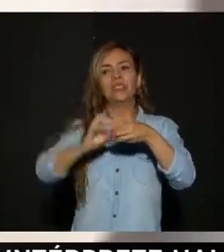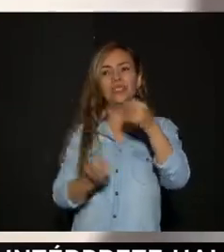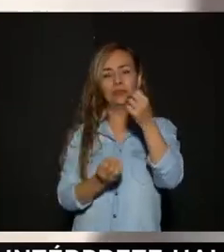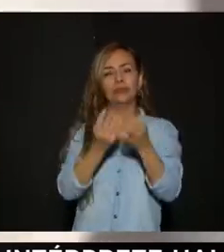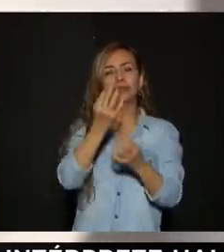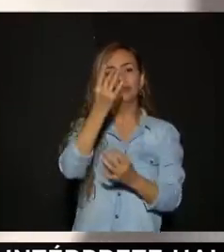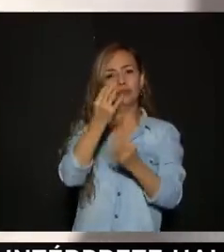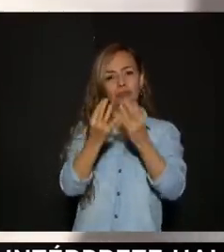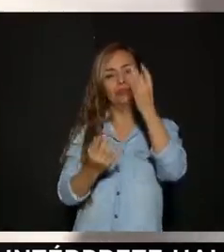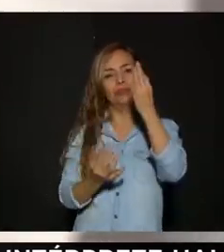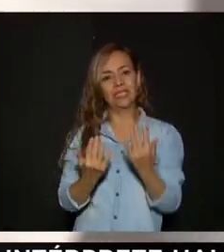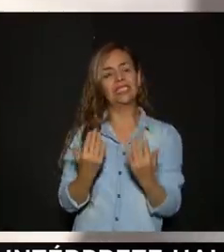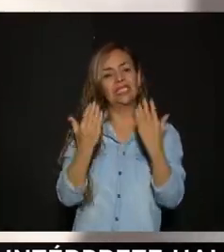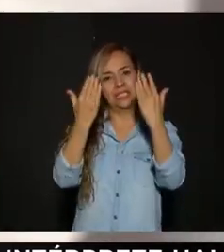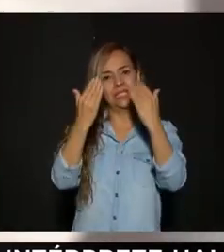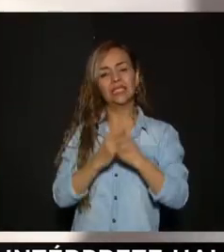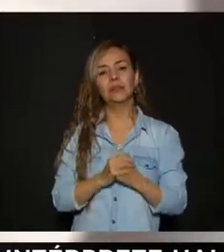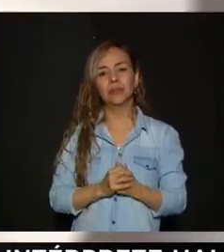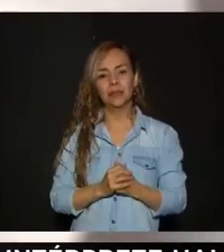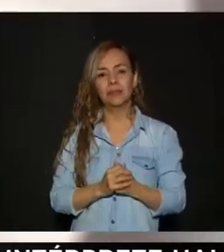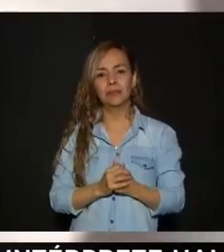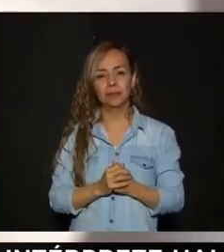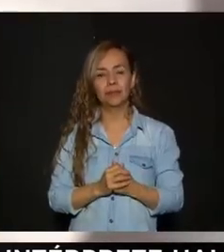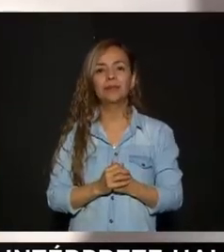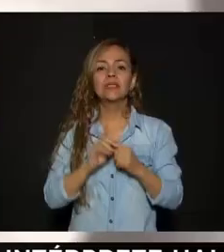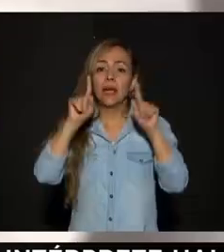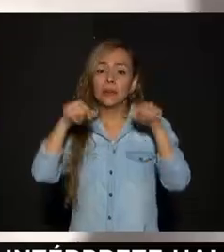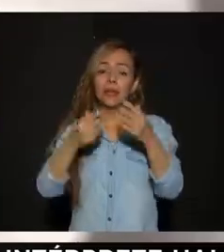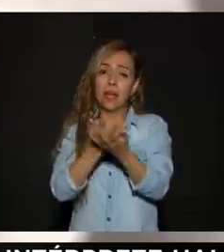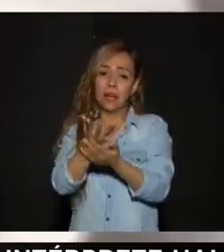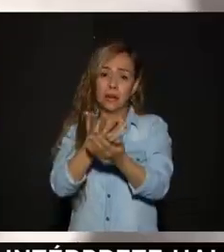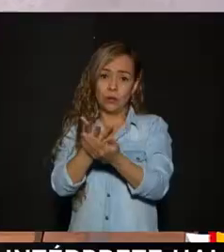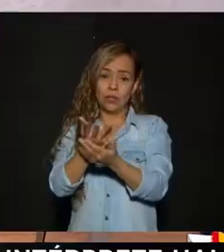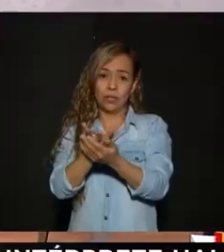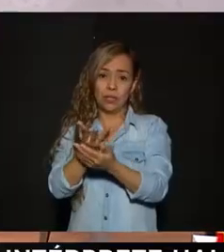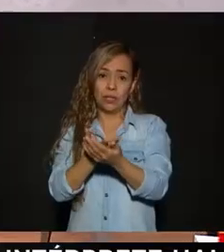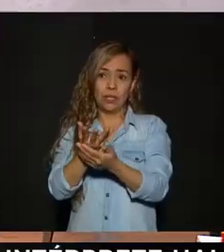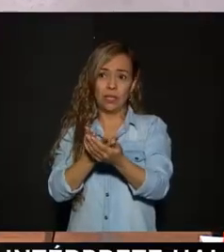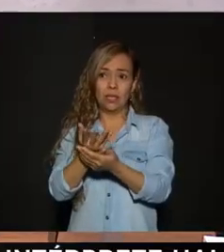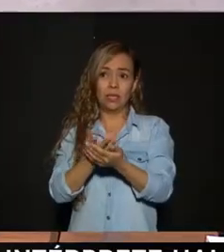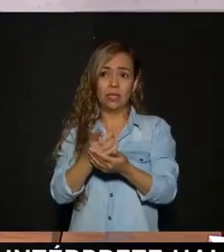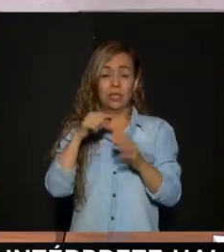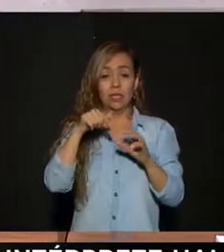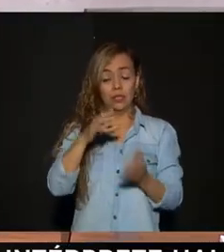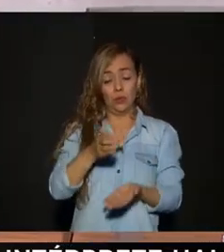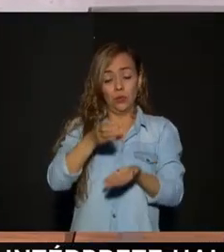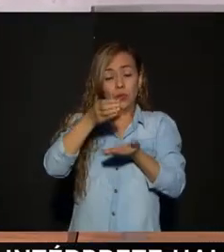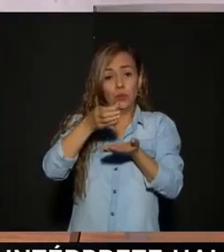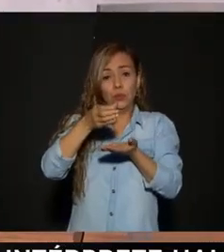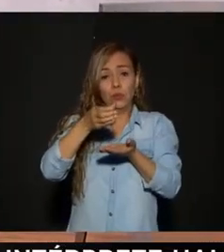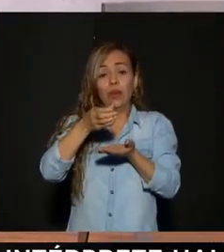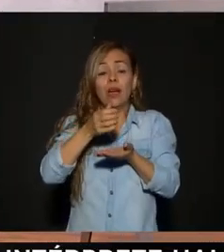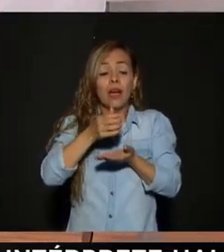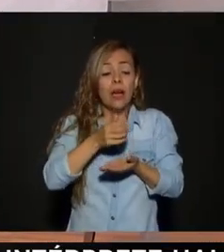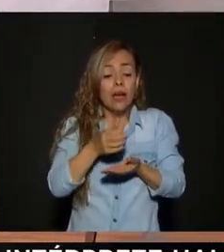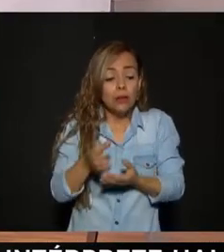que los niños... fortaleciendo. Porque ahí voy a hacer una recomendación muy importante y es, esto no se puede botar, digamos, por la